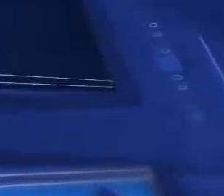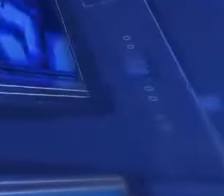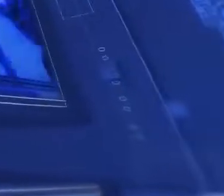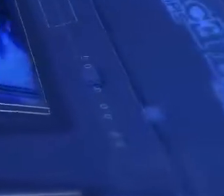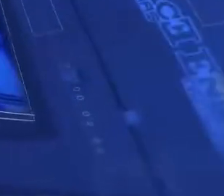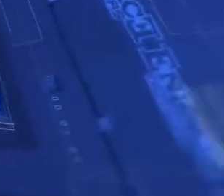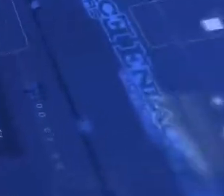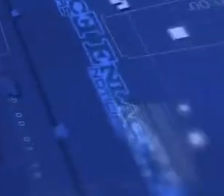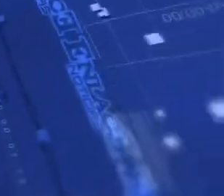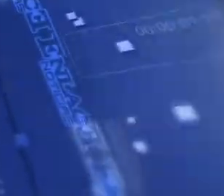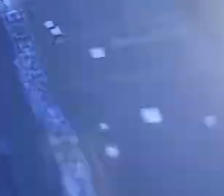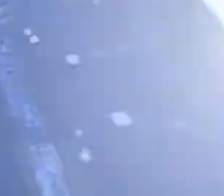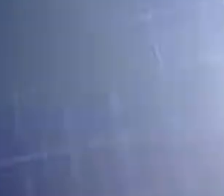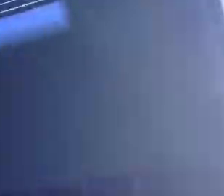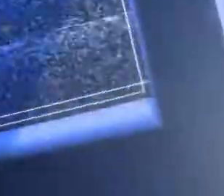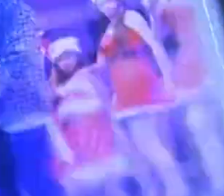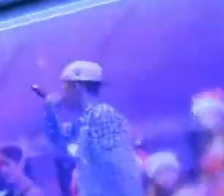sí